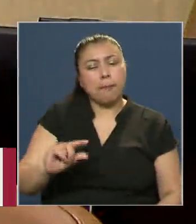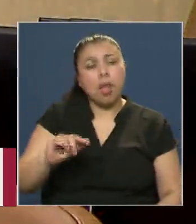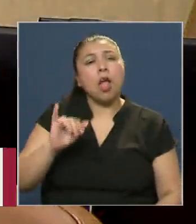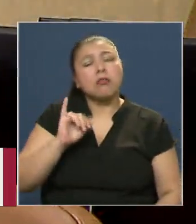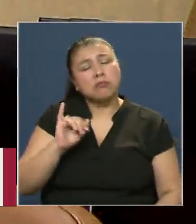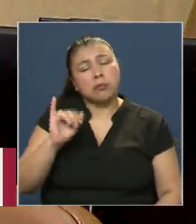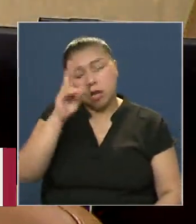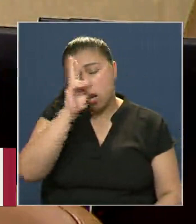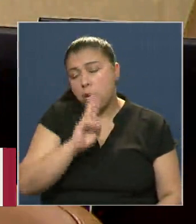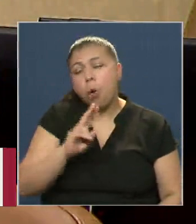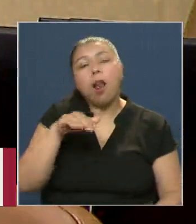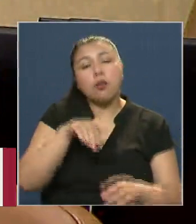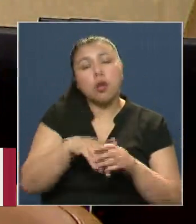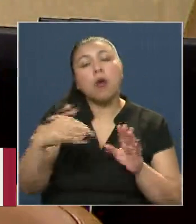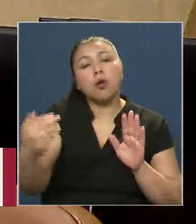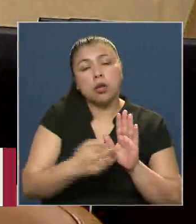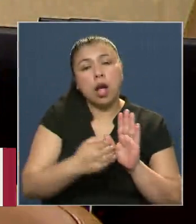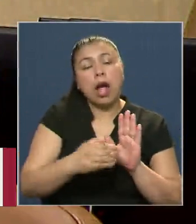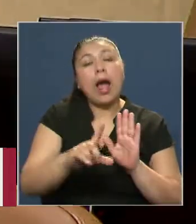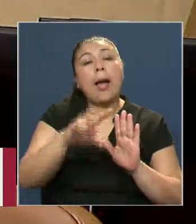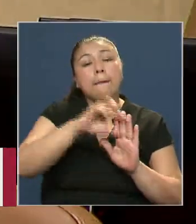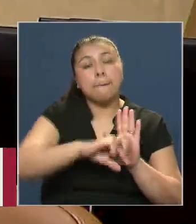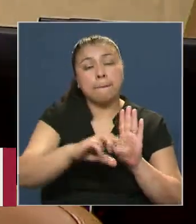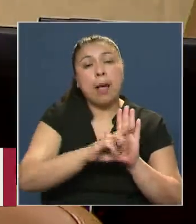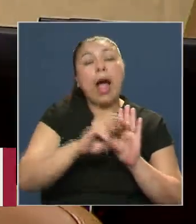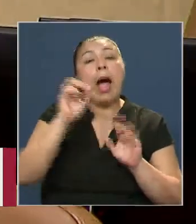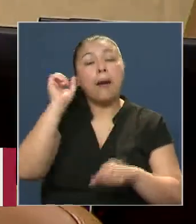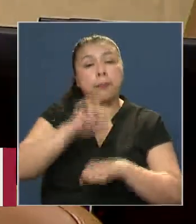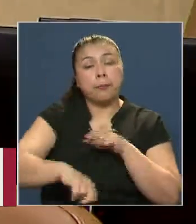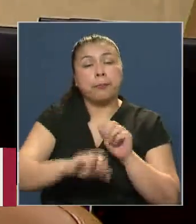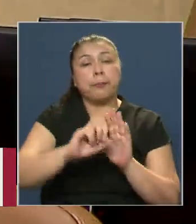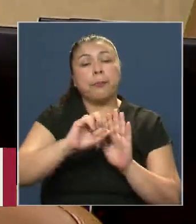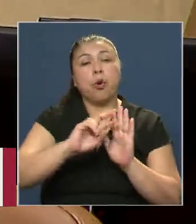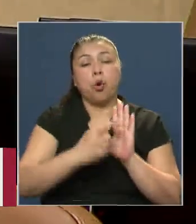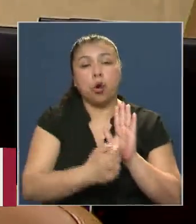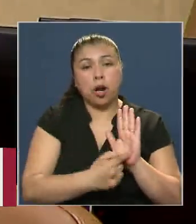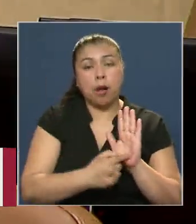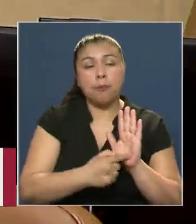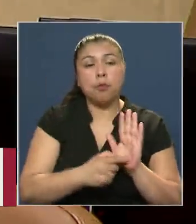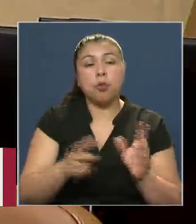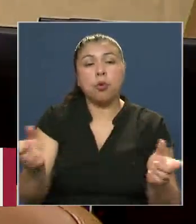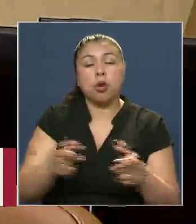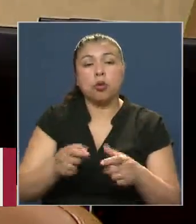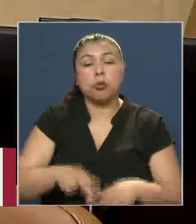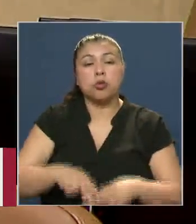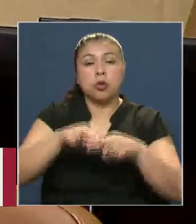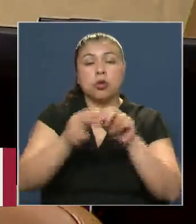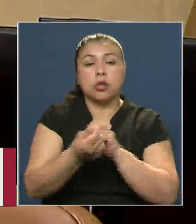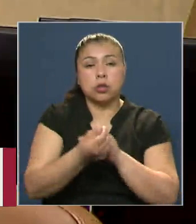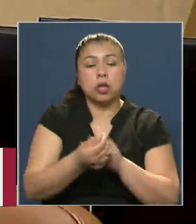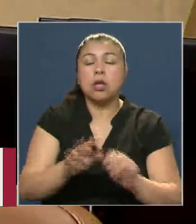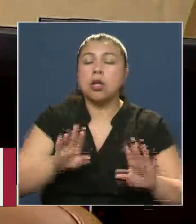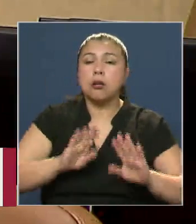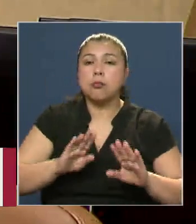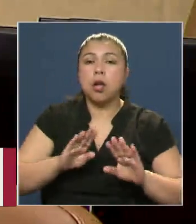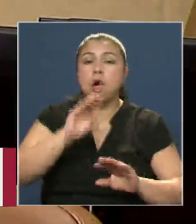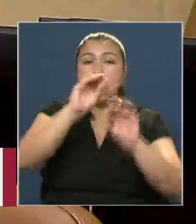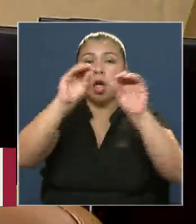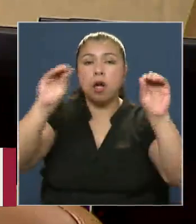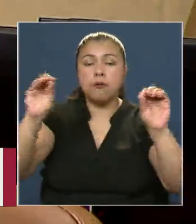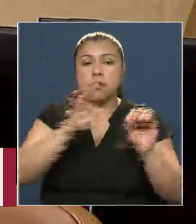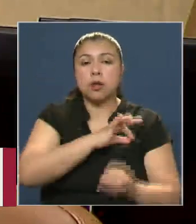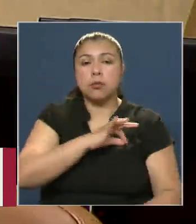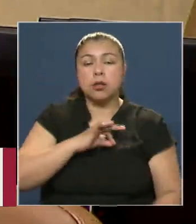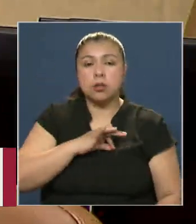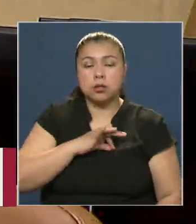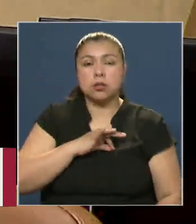a favor de la idea de legislar y aprobaremos los cambios propuestos por la Comisión de Hacienda y espero e invito al ministro